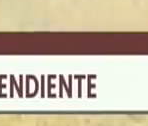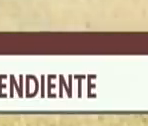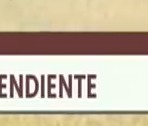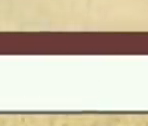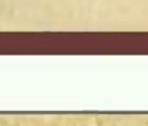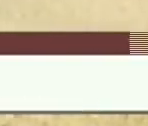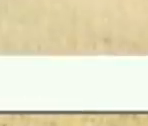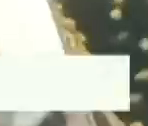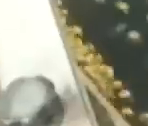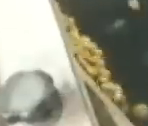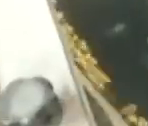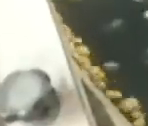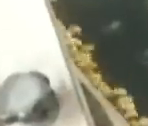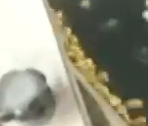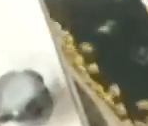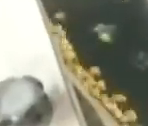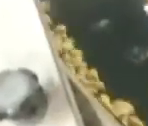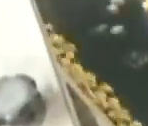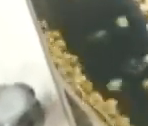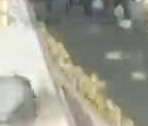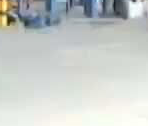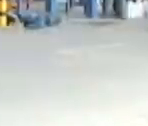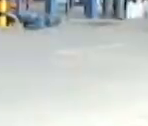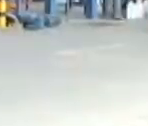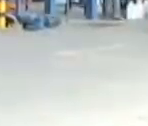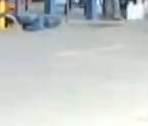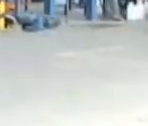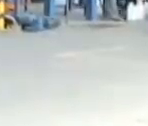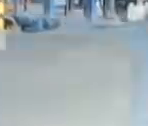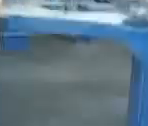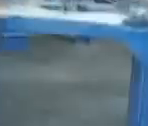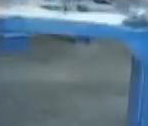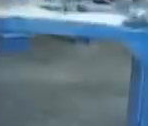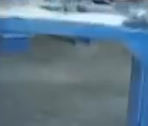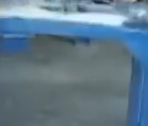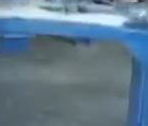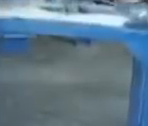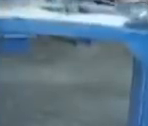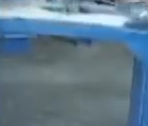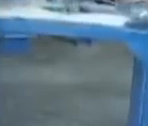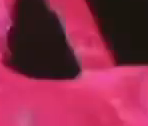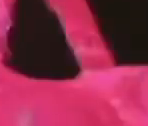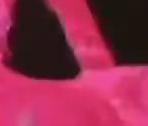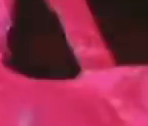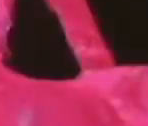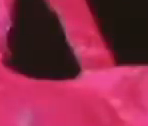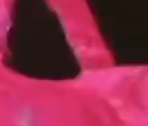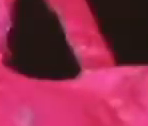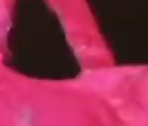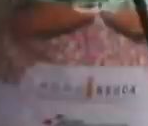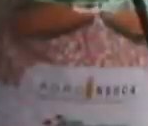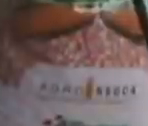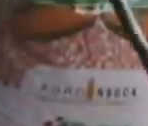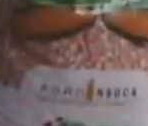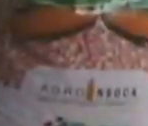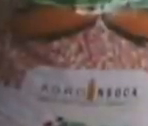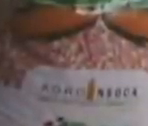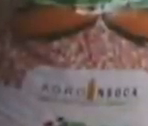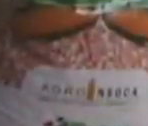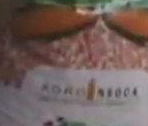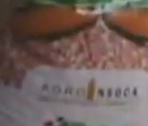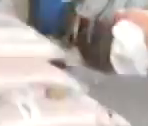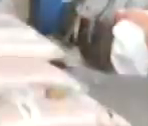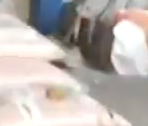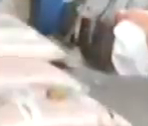horizonte, visualizando una década de oro, 2021-2030, la década de oro que